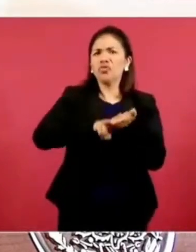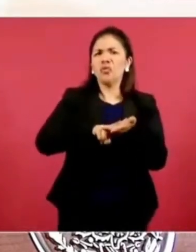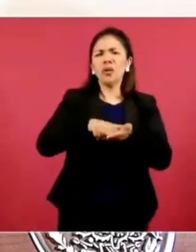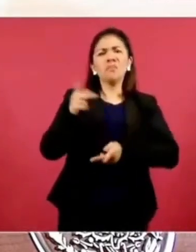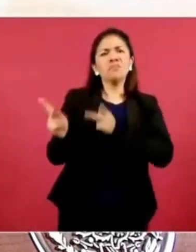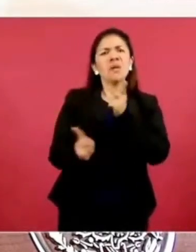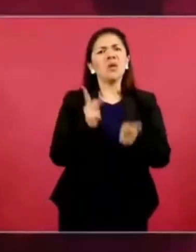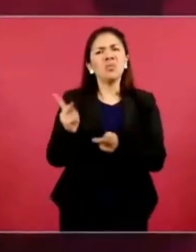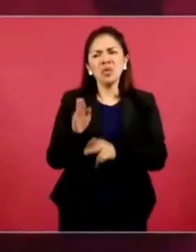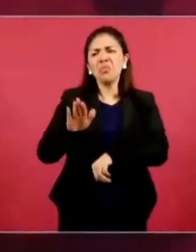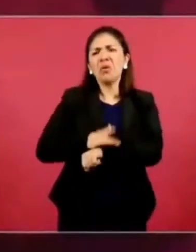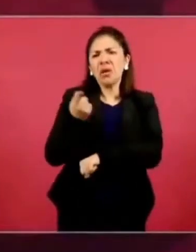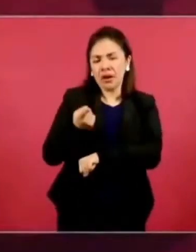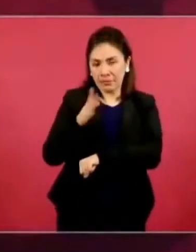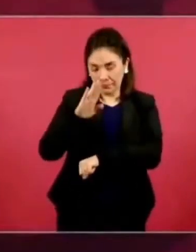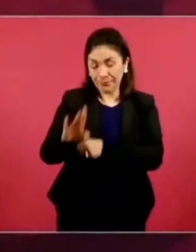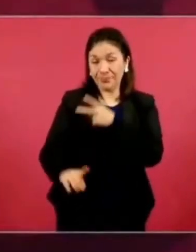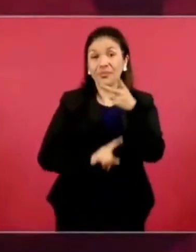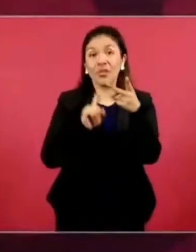Dos,